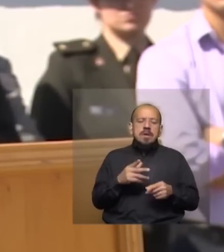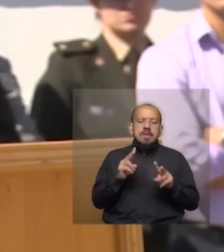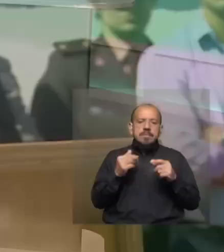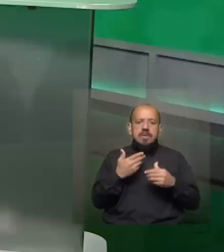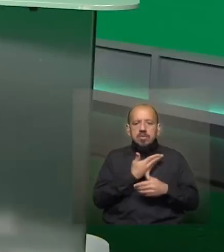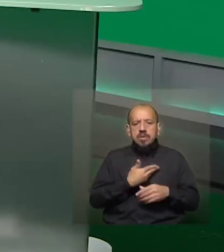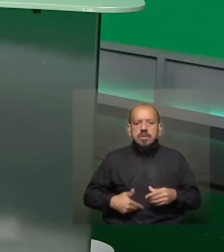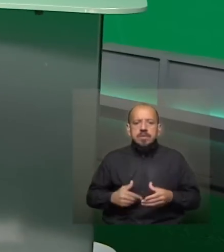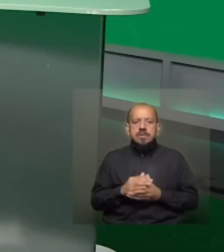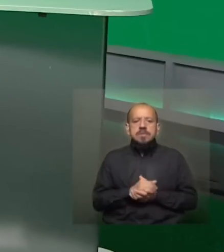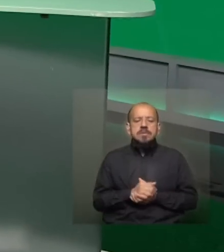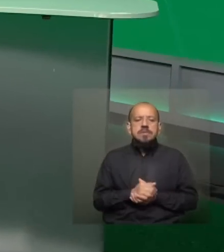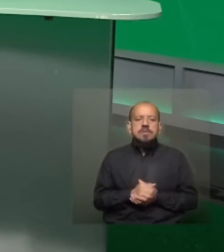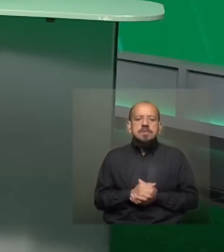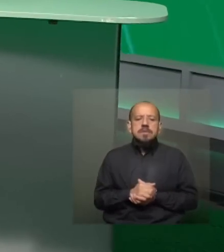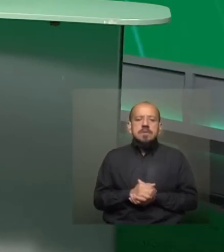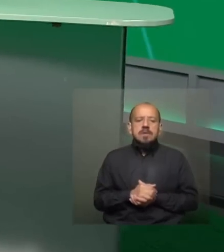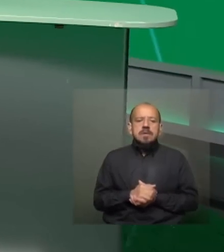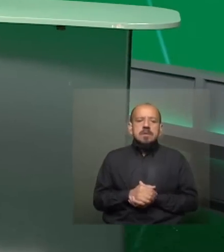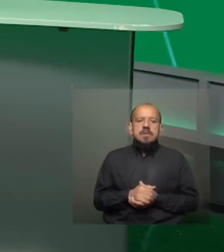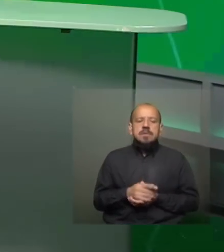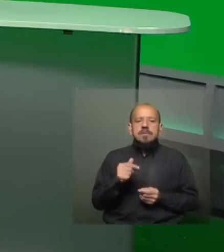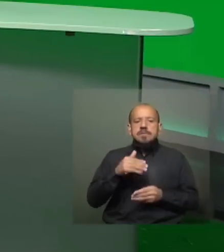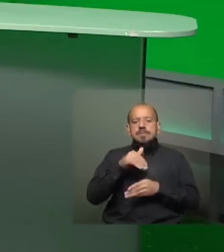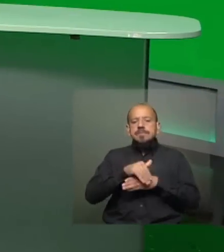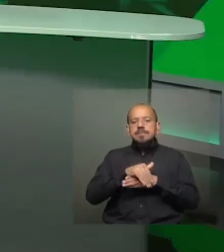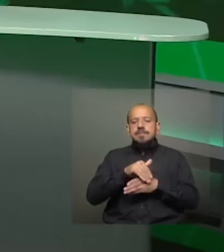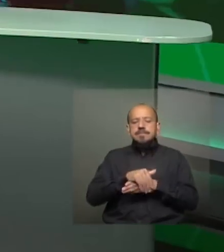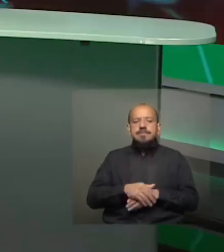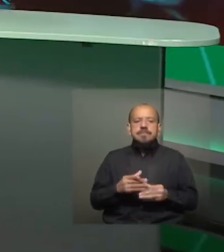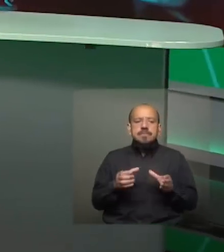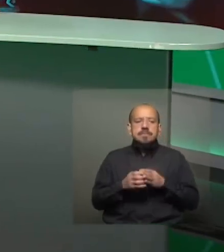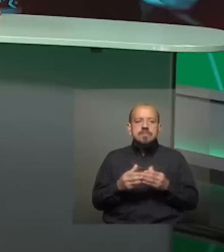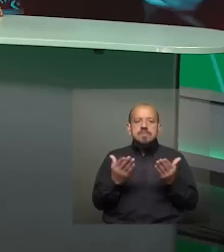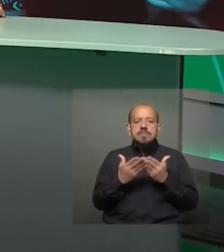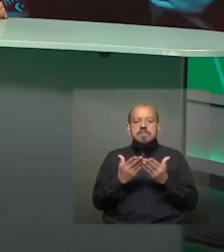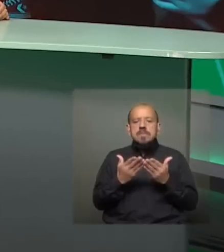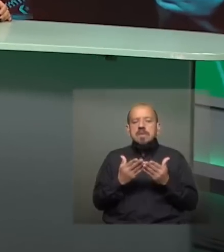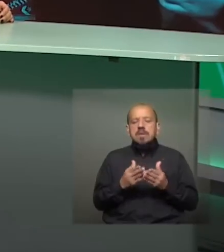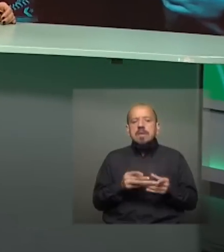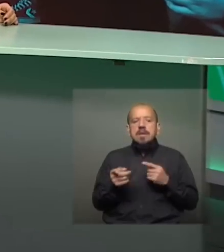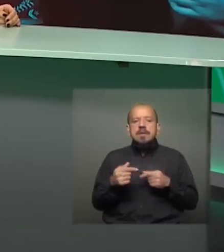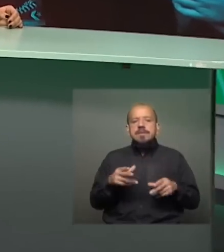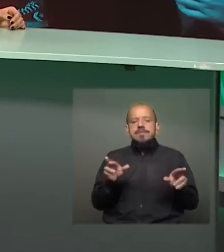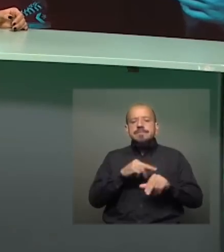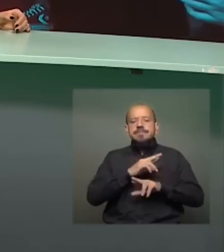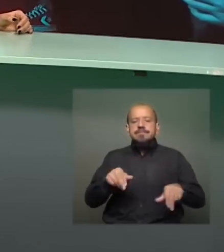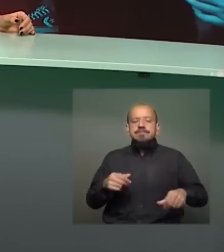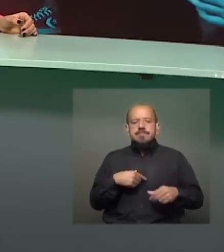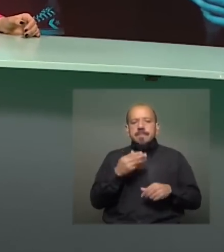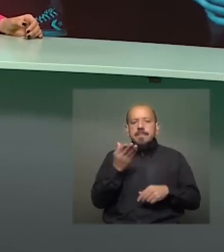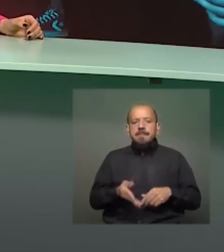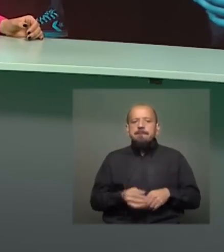gobierno otro asunto esta tarde gremios estudiantiles de secundaria se movilizaron entre otras cosas en rechazo a la actitud